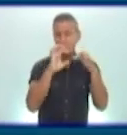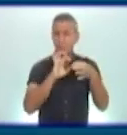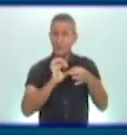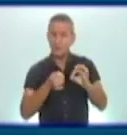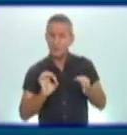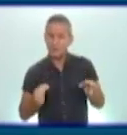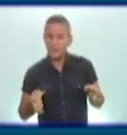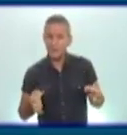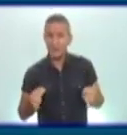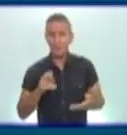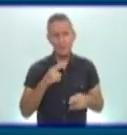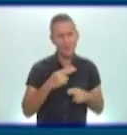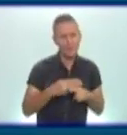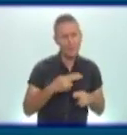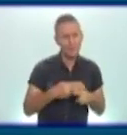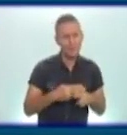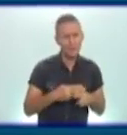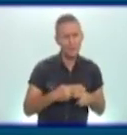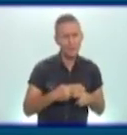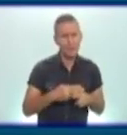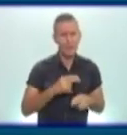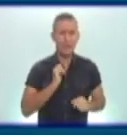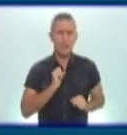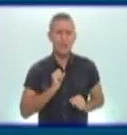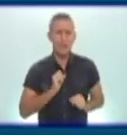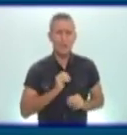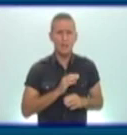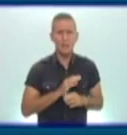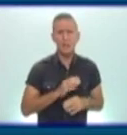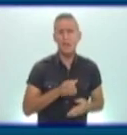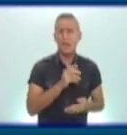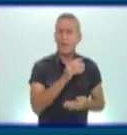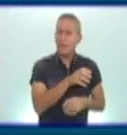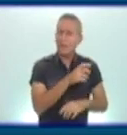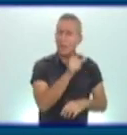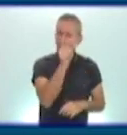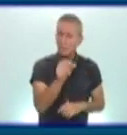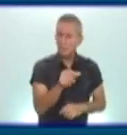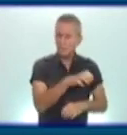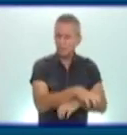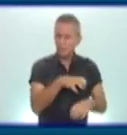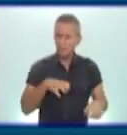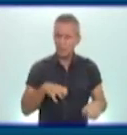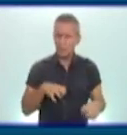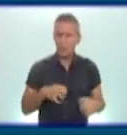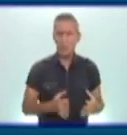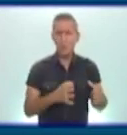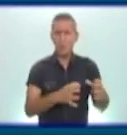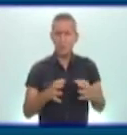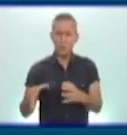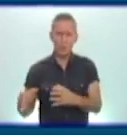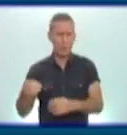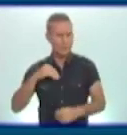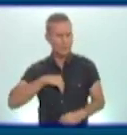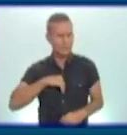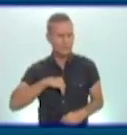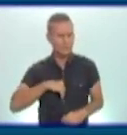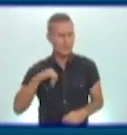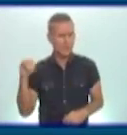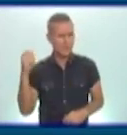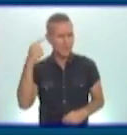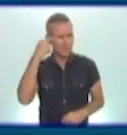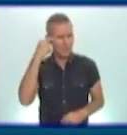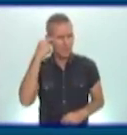para nombrar o designar personas, animales, cosas, lugares, sentimientos o ideas. Y realiza